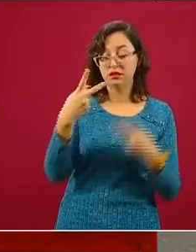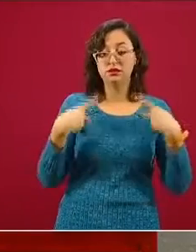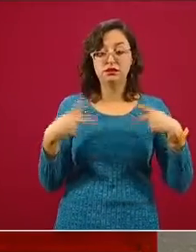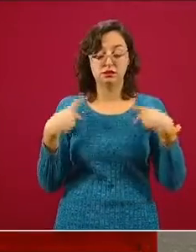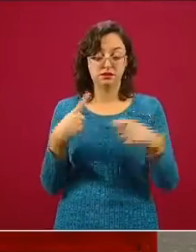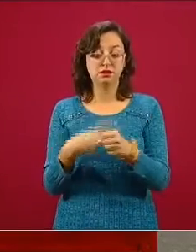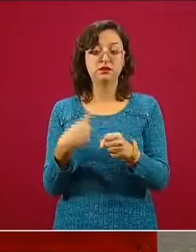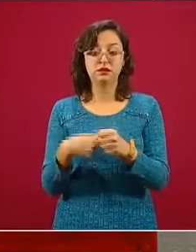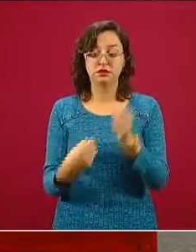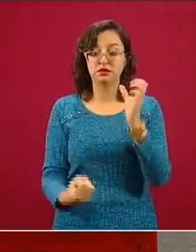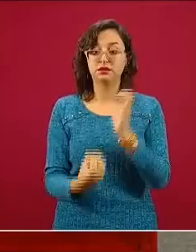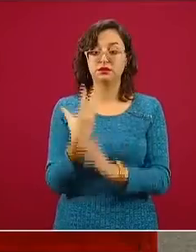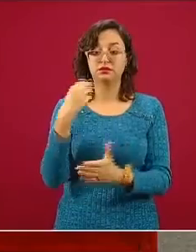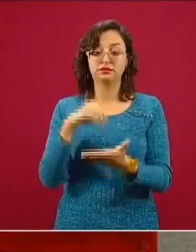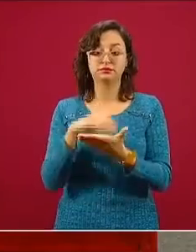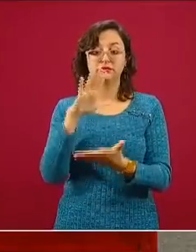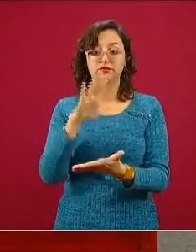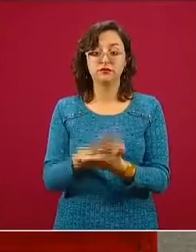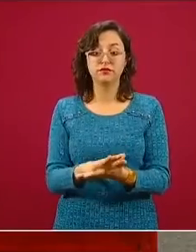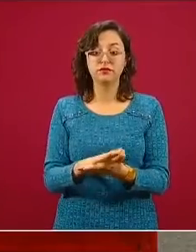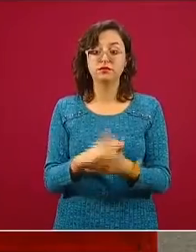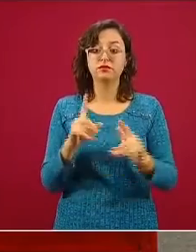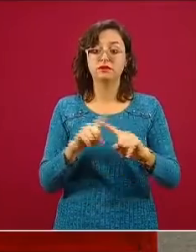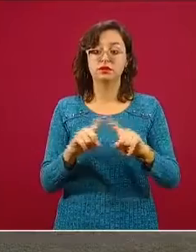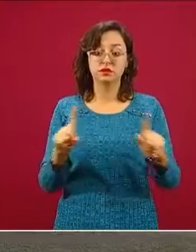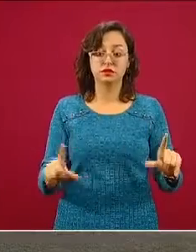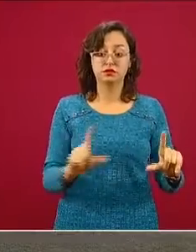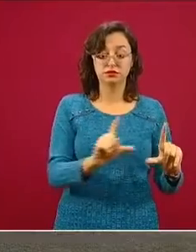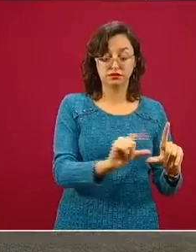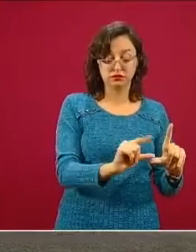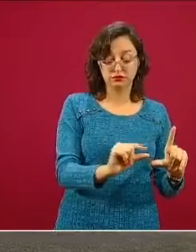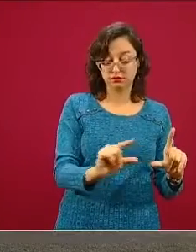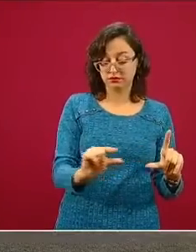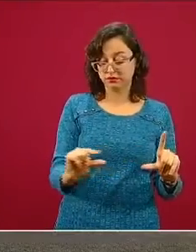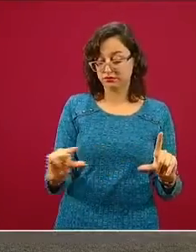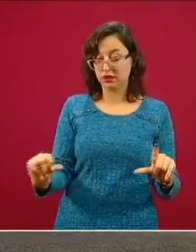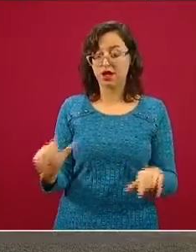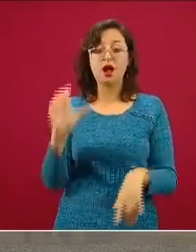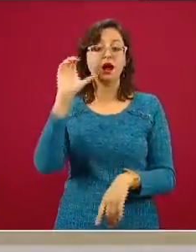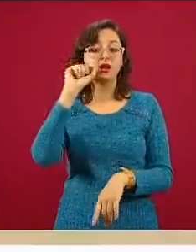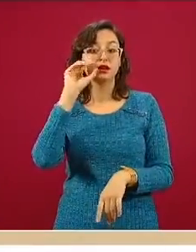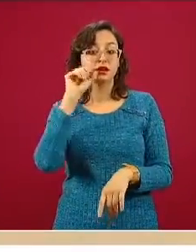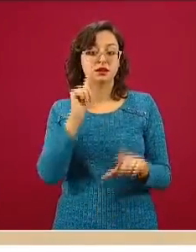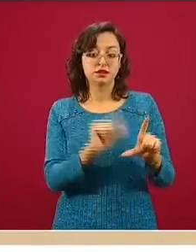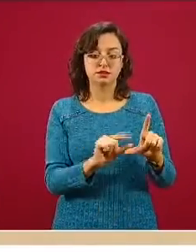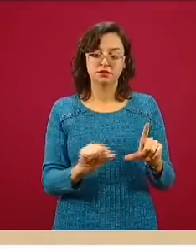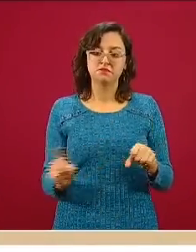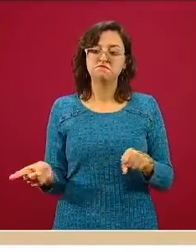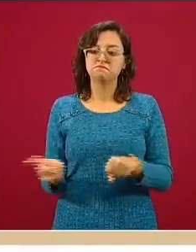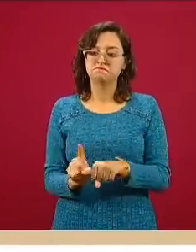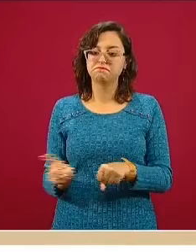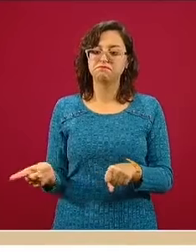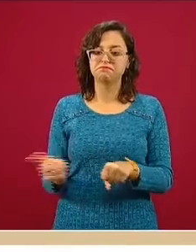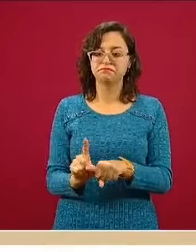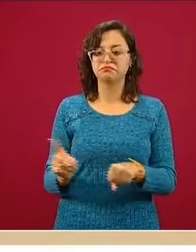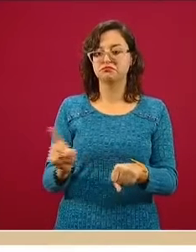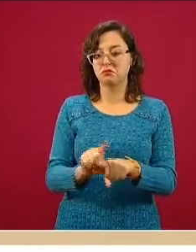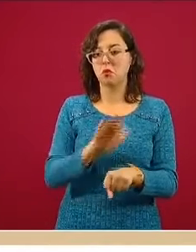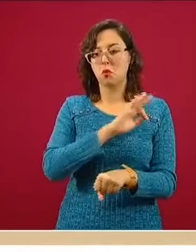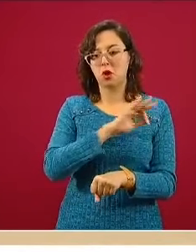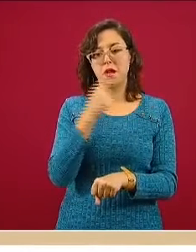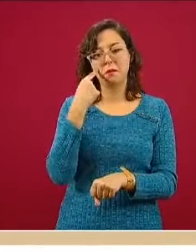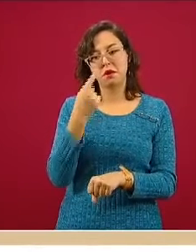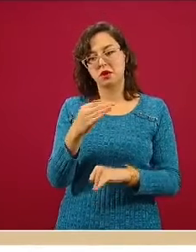fueron registrados. Y lo que se ve en las pequeñas barras anaranjadas al final es exactamente lo que ocurre cada día. La última barra, por lo